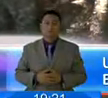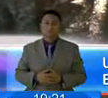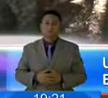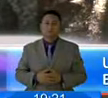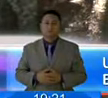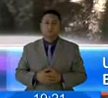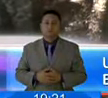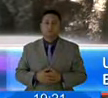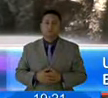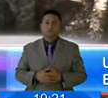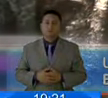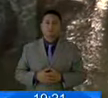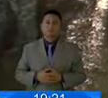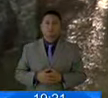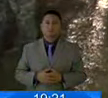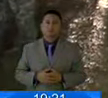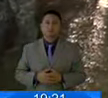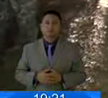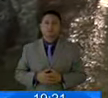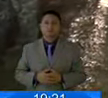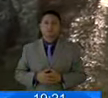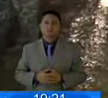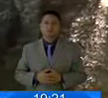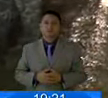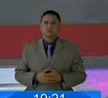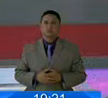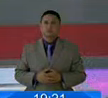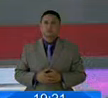Montecristi, provincia de Manabí, informó Wendy Delgado.